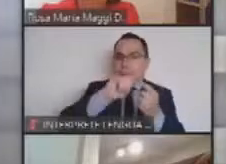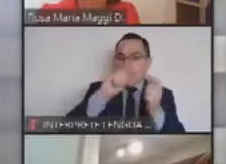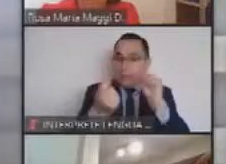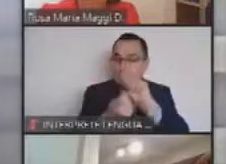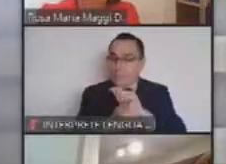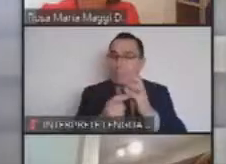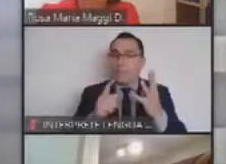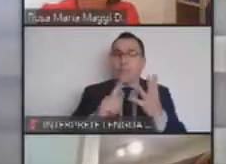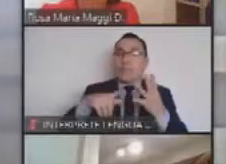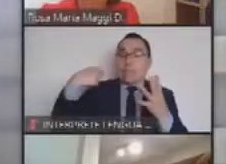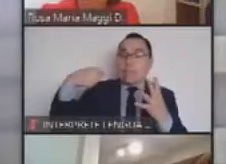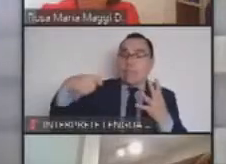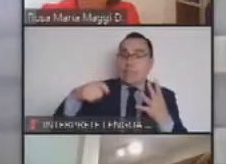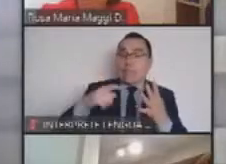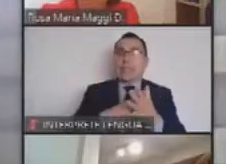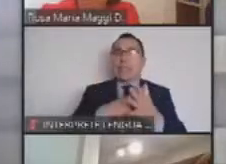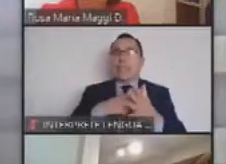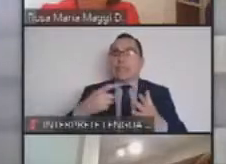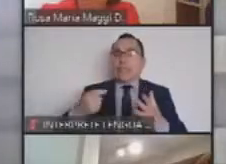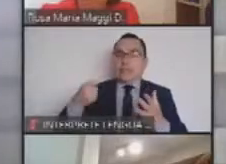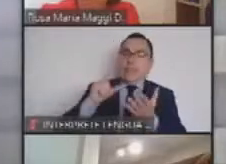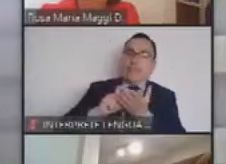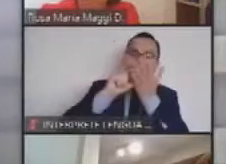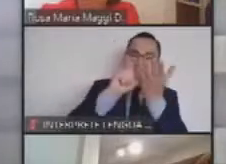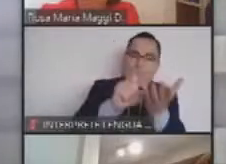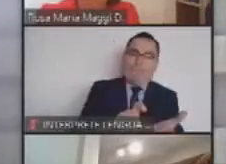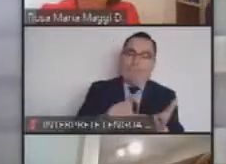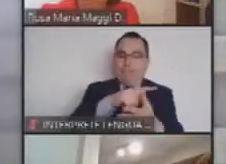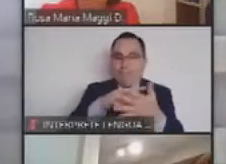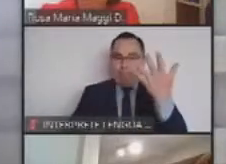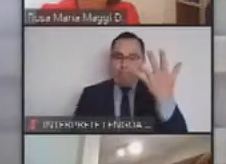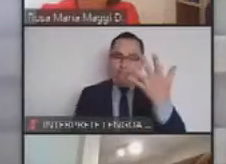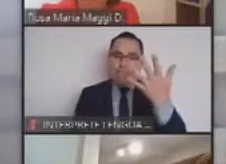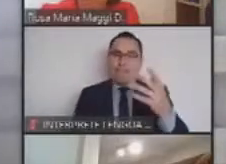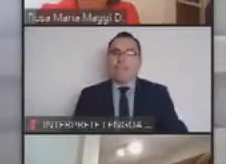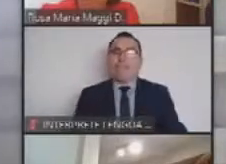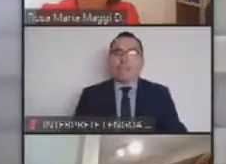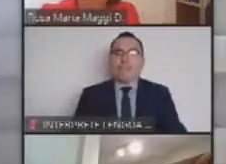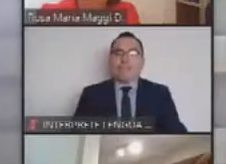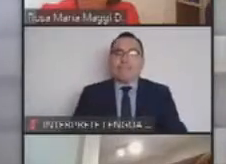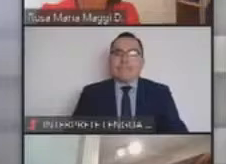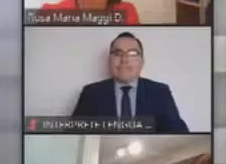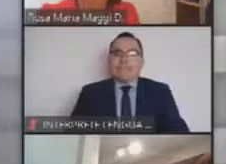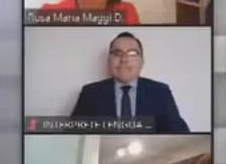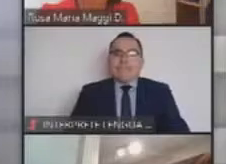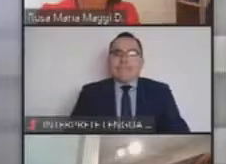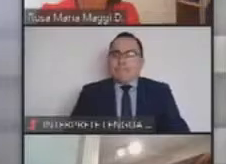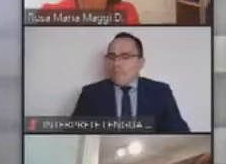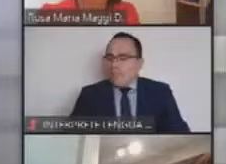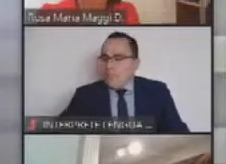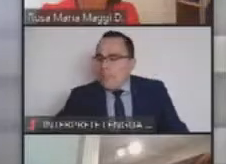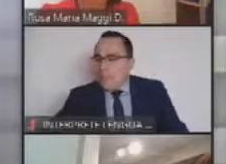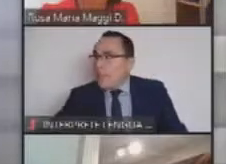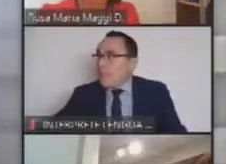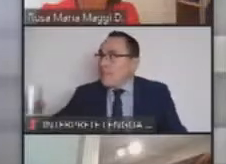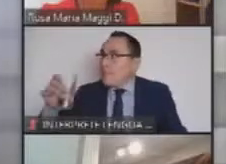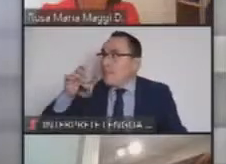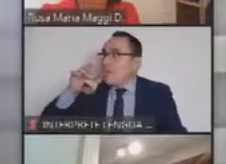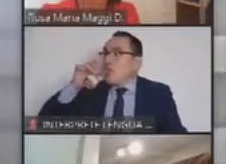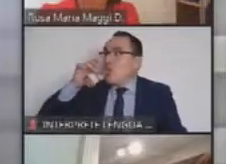la calidad, la subsidiariedad, etc. Ahora, explicado el contexto,